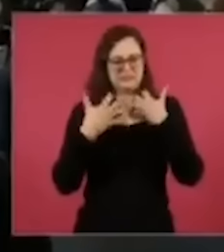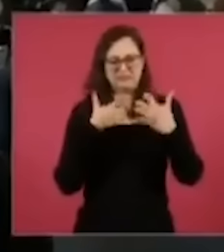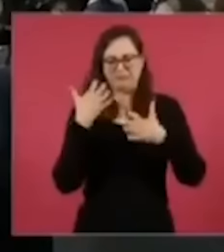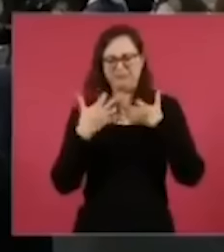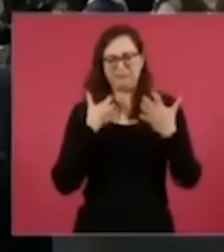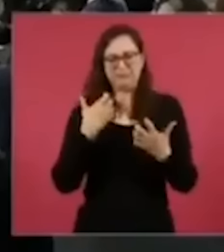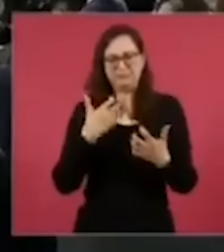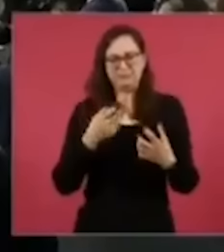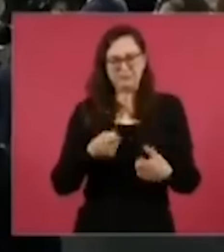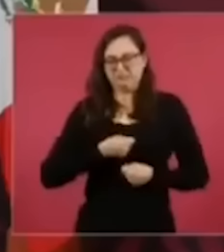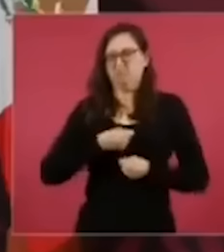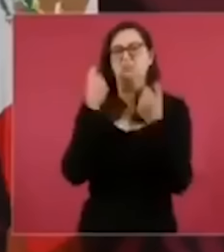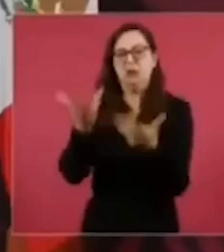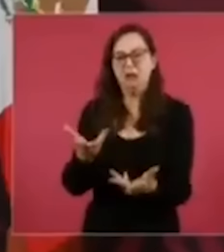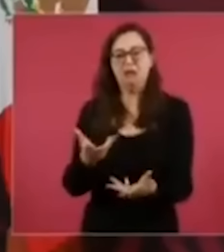de burla.